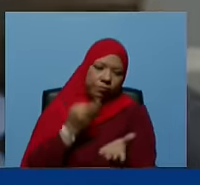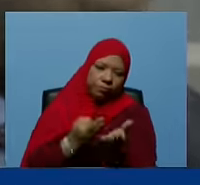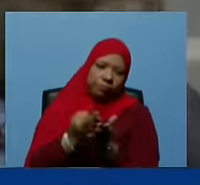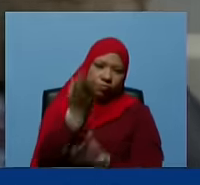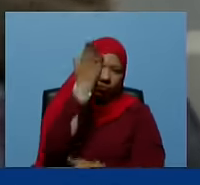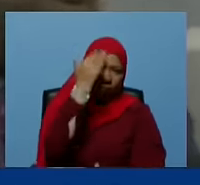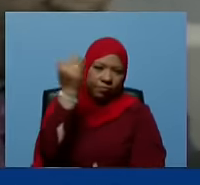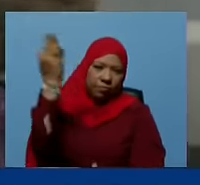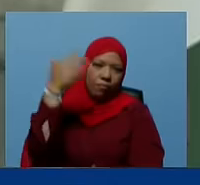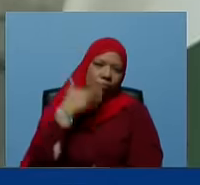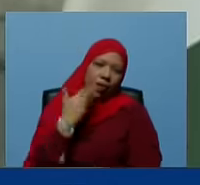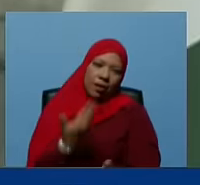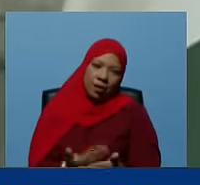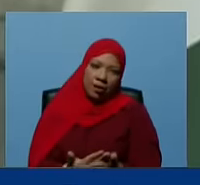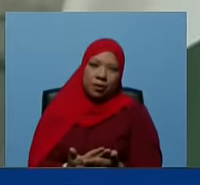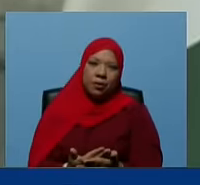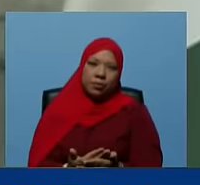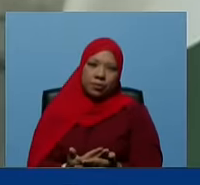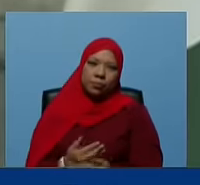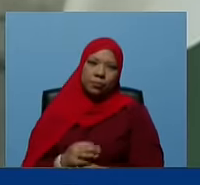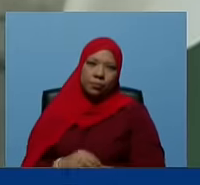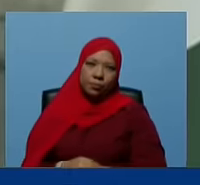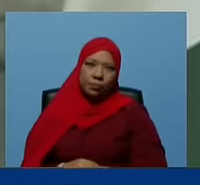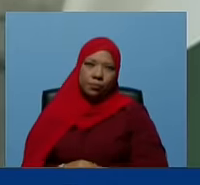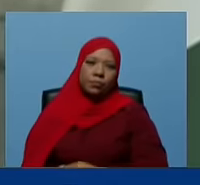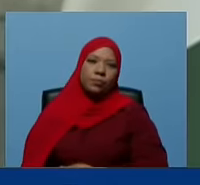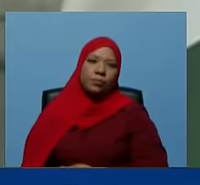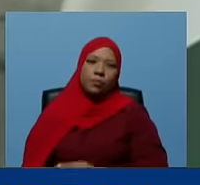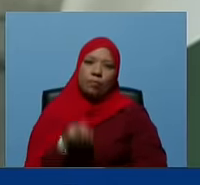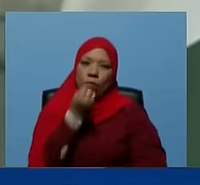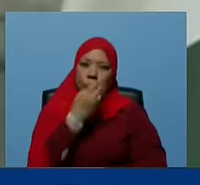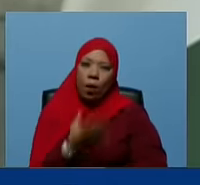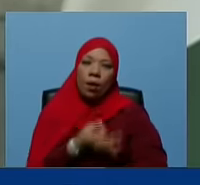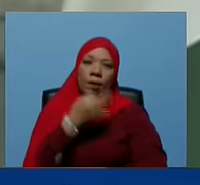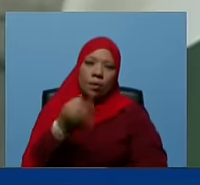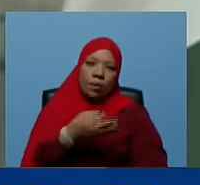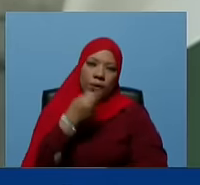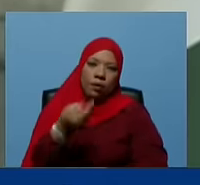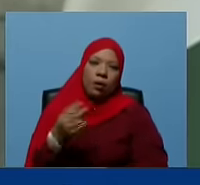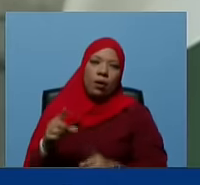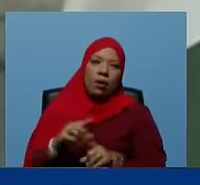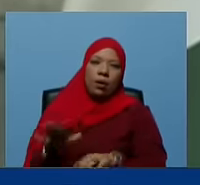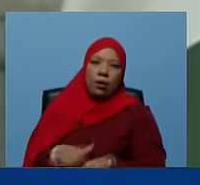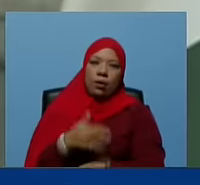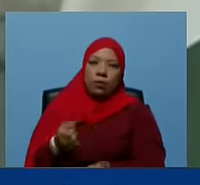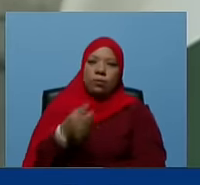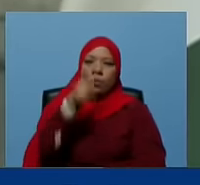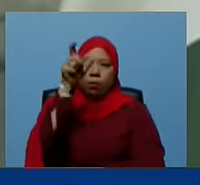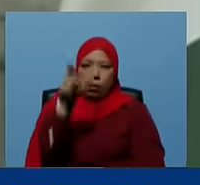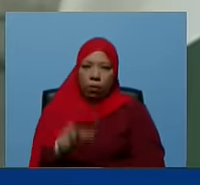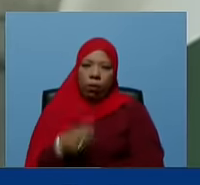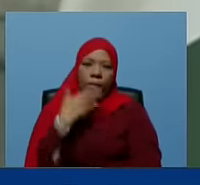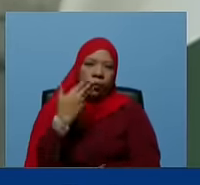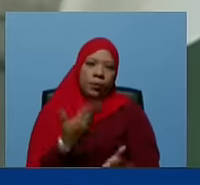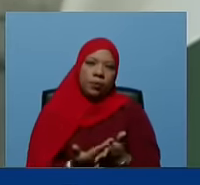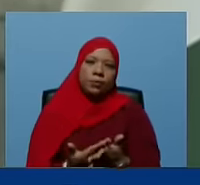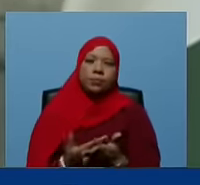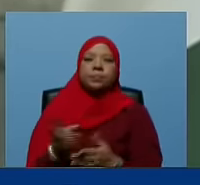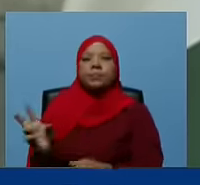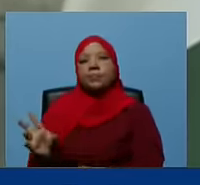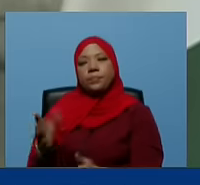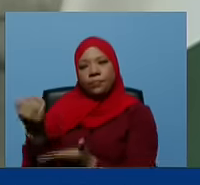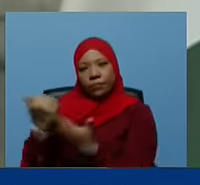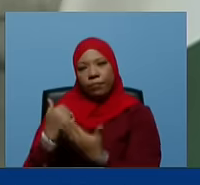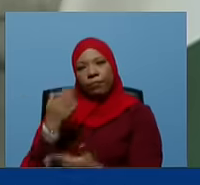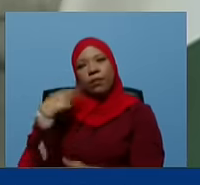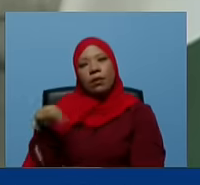nosotros. Agradezco sus buenas palabras, Príncipe Arthur. Agradezco sus bendiciones para